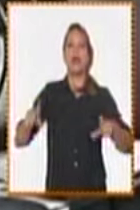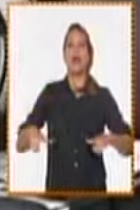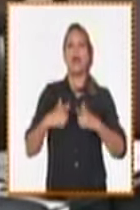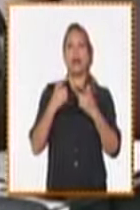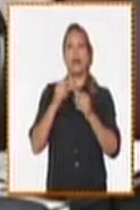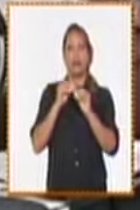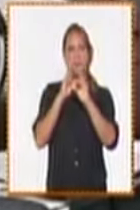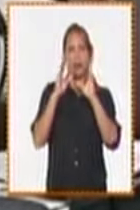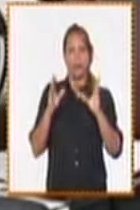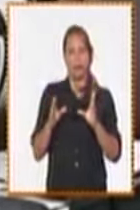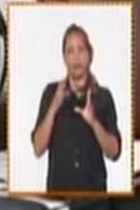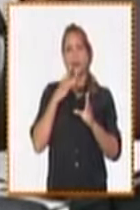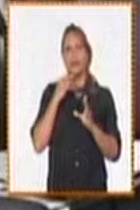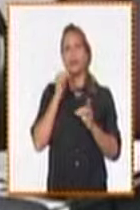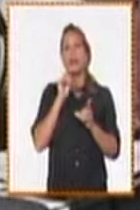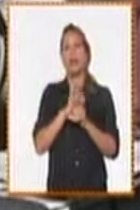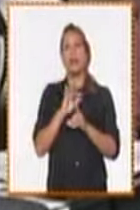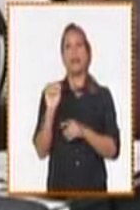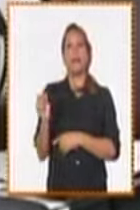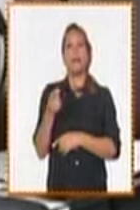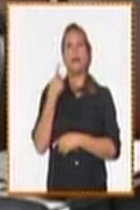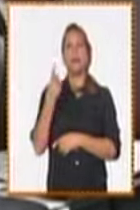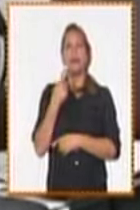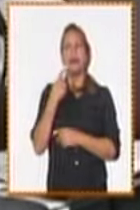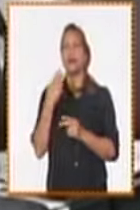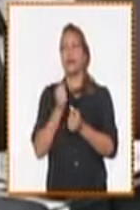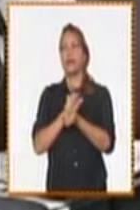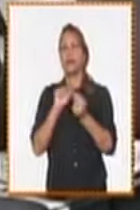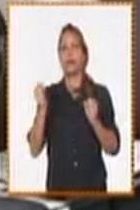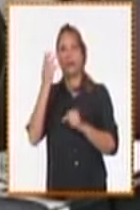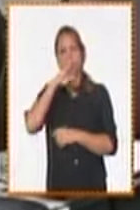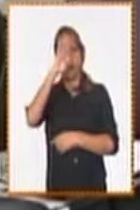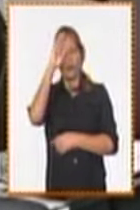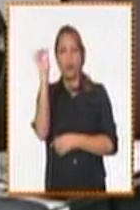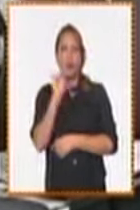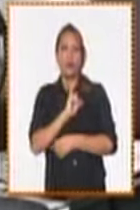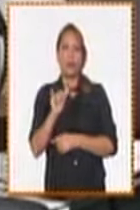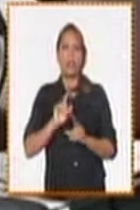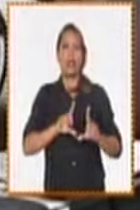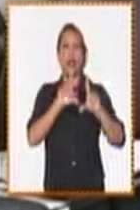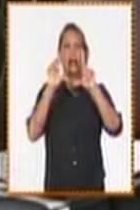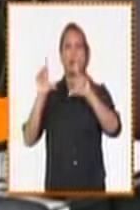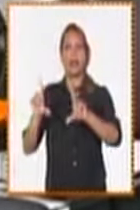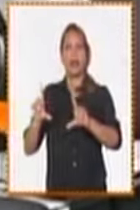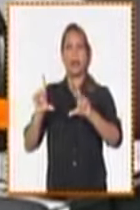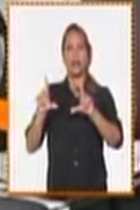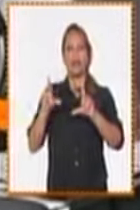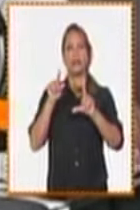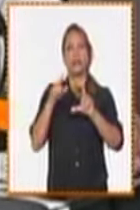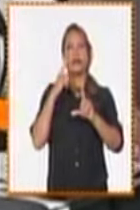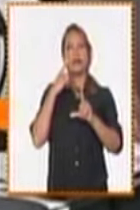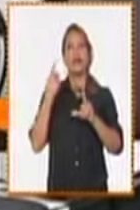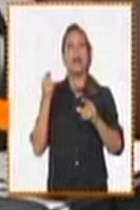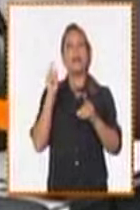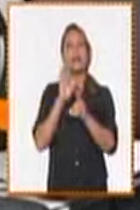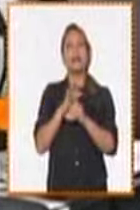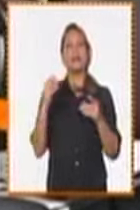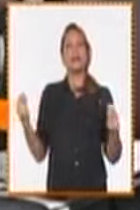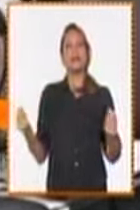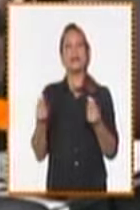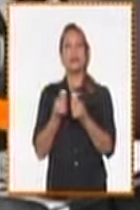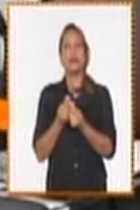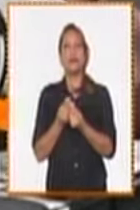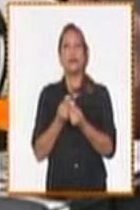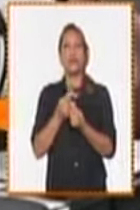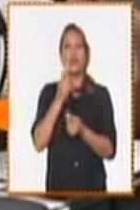municipal, que es también el primer ayuntamiento libre de Cuba, que ahí está también esa tarja conmemorativa, que desde ahí se unieron primeramente